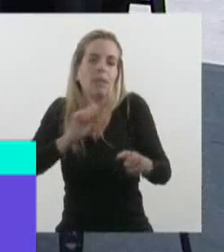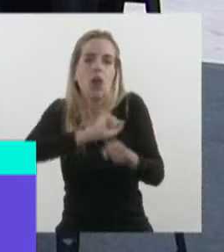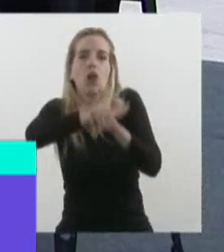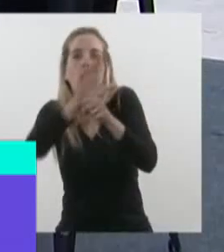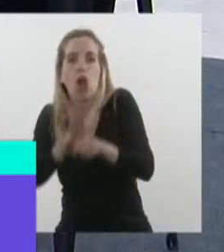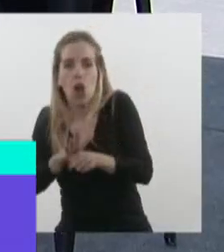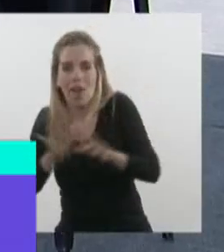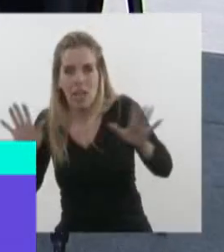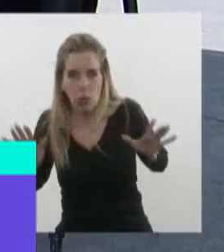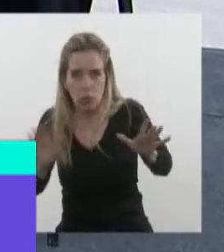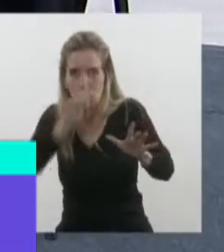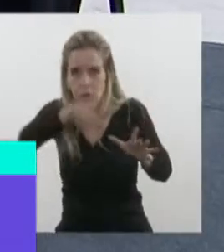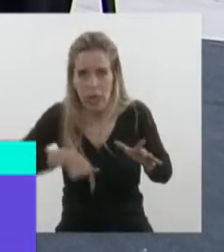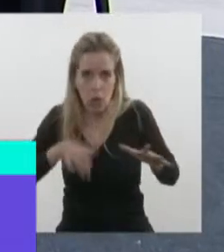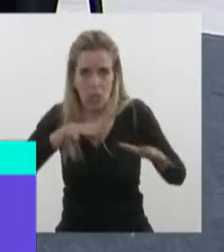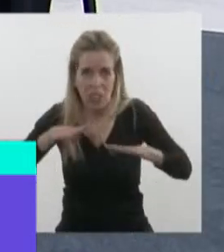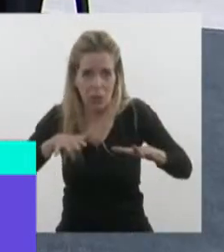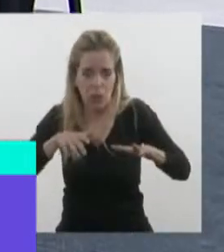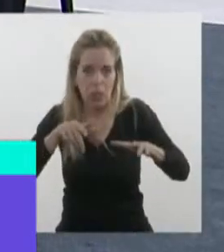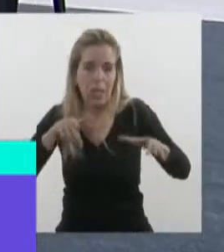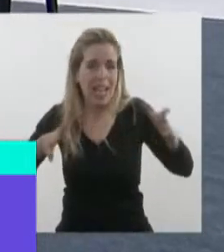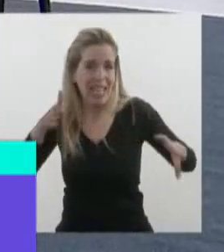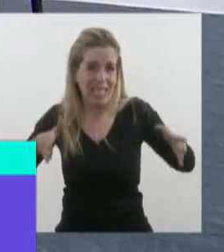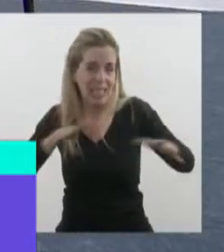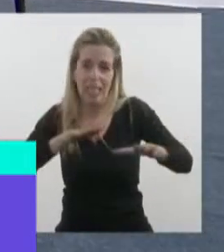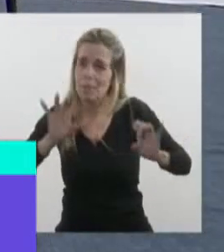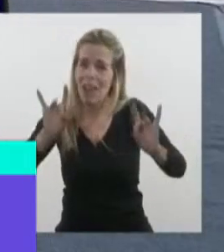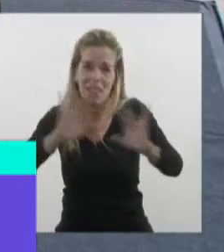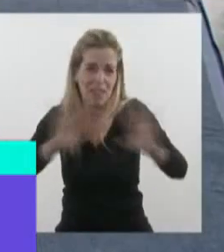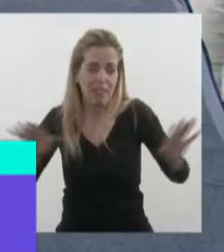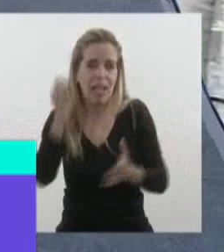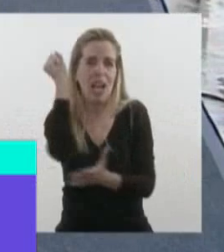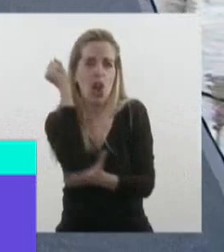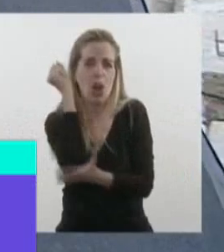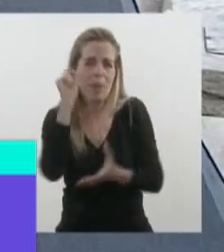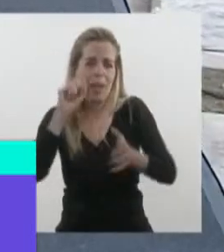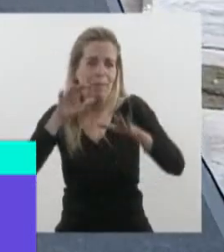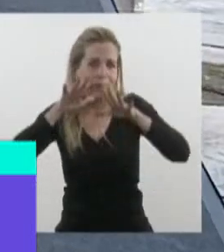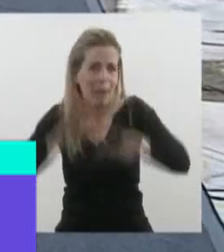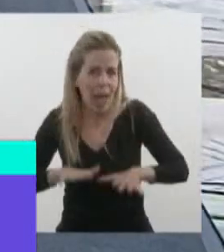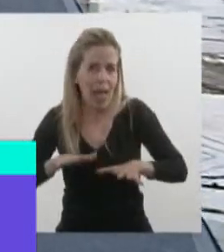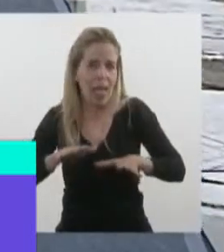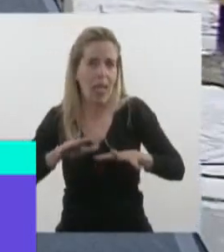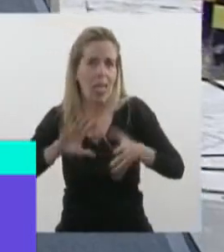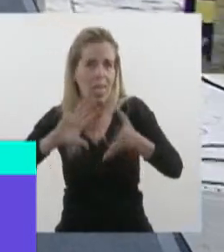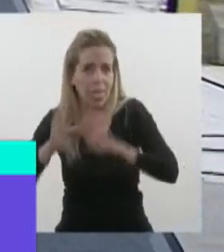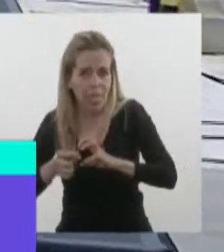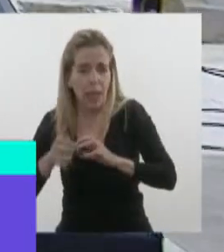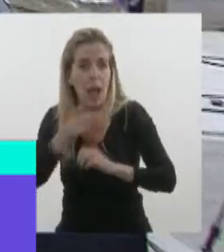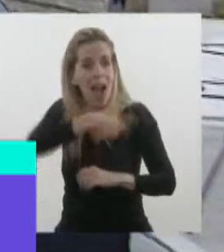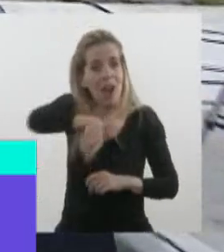Y en la pandemia todo fue más difícil. Se frenó la economía. A nosotros, que fuimos defensores y